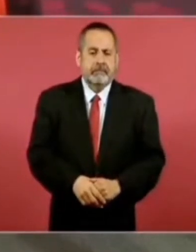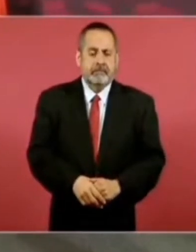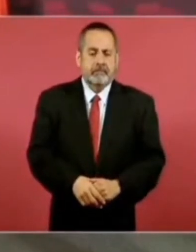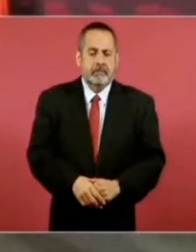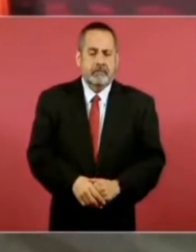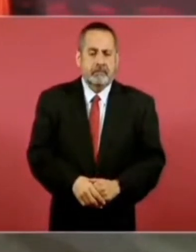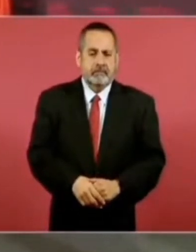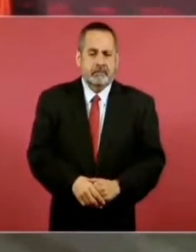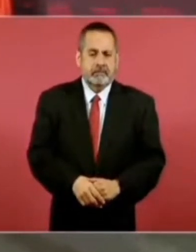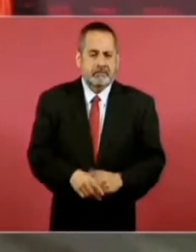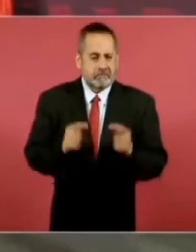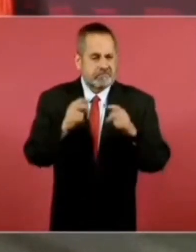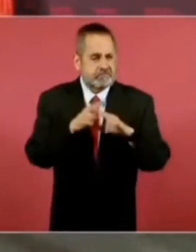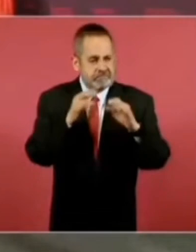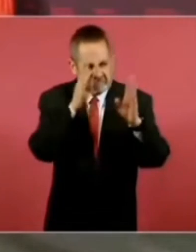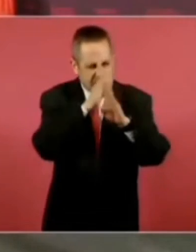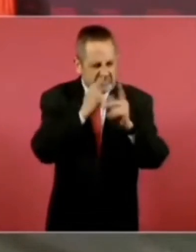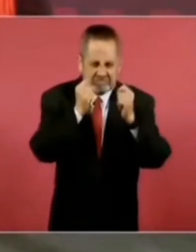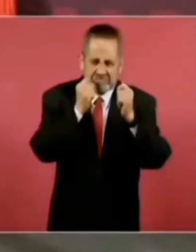nadie.